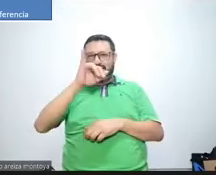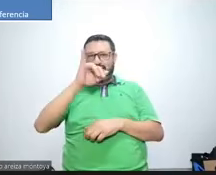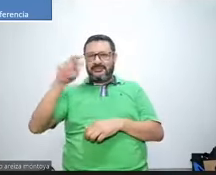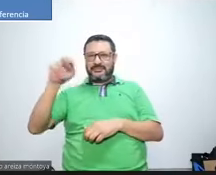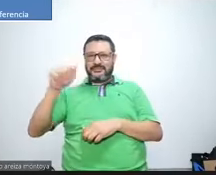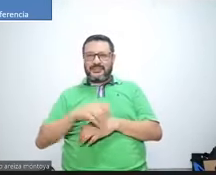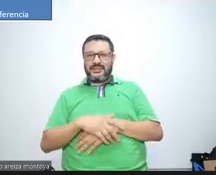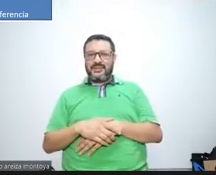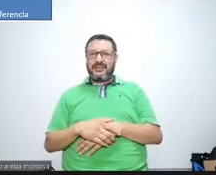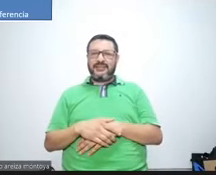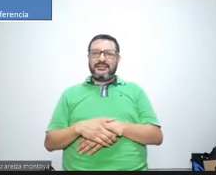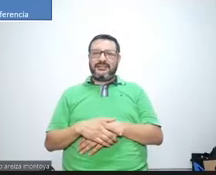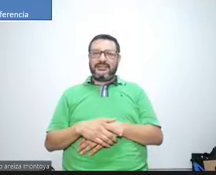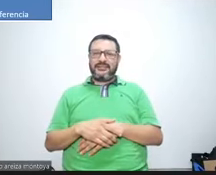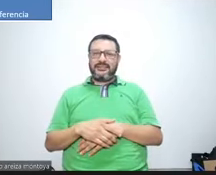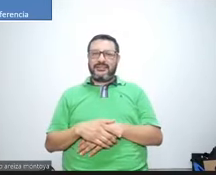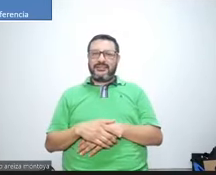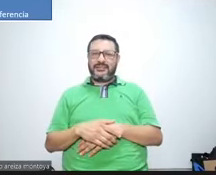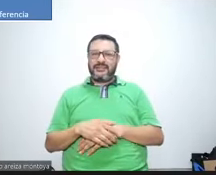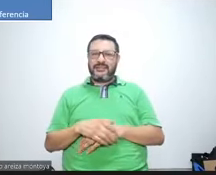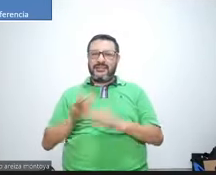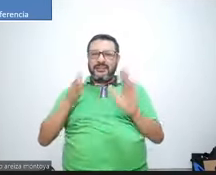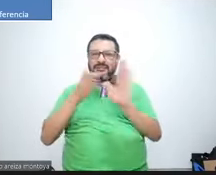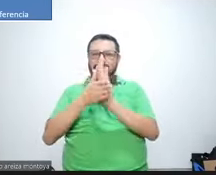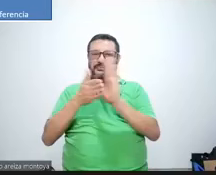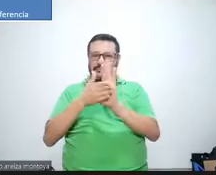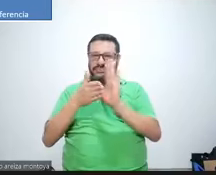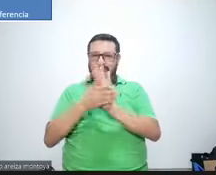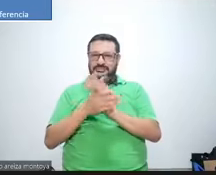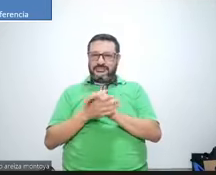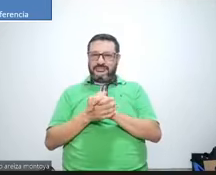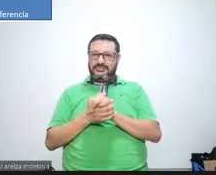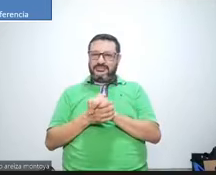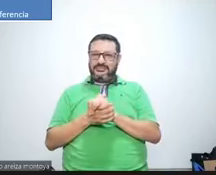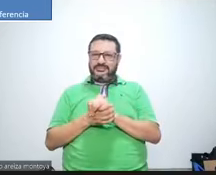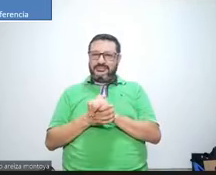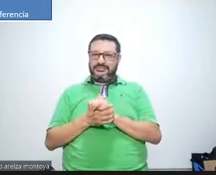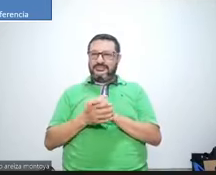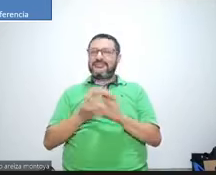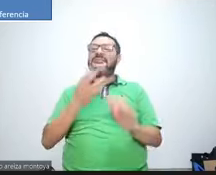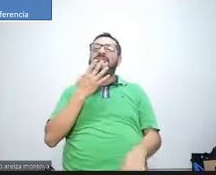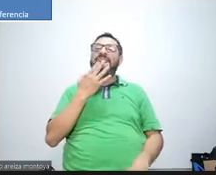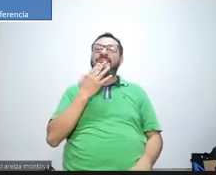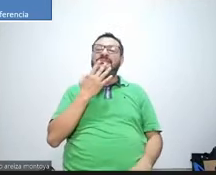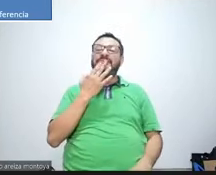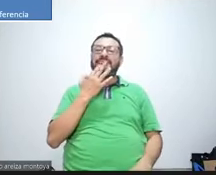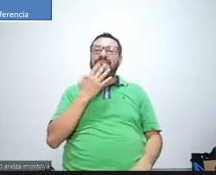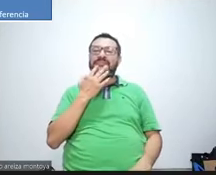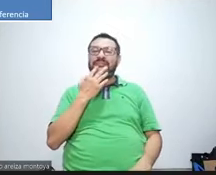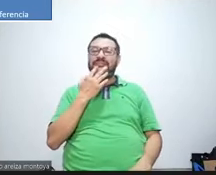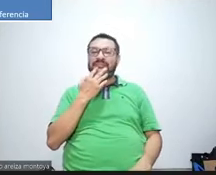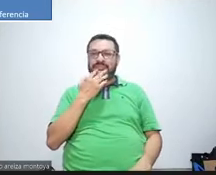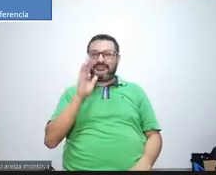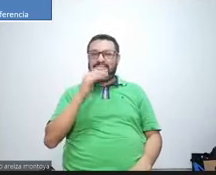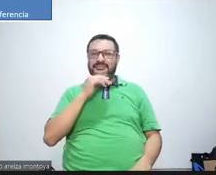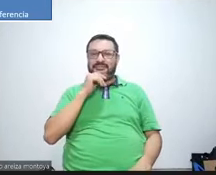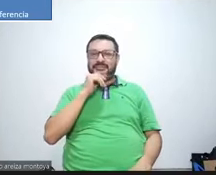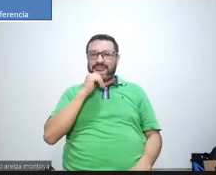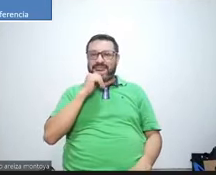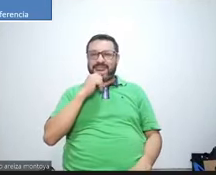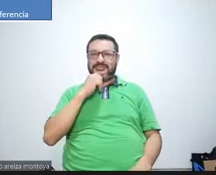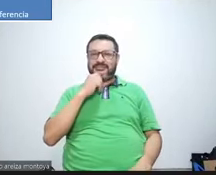sí me lo contó él, que lo había creado, pero no sabía lo del color naranja ni lo de la línea, sino que, ajá, él me dijo, ay, sí,